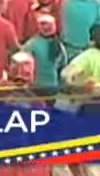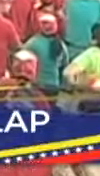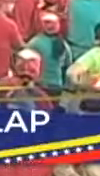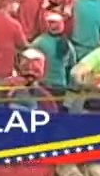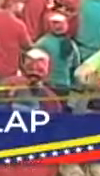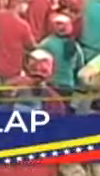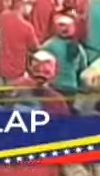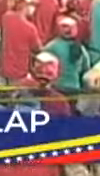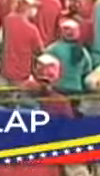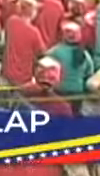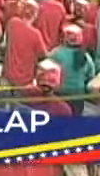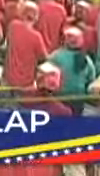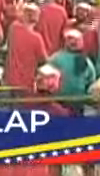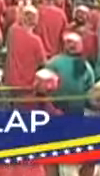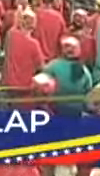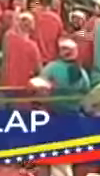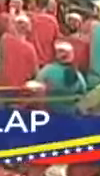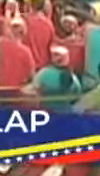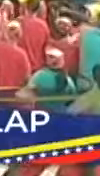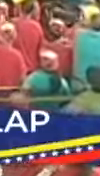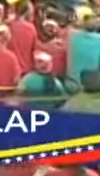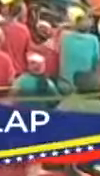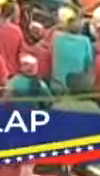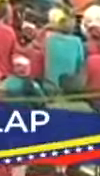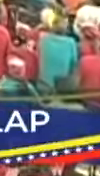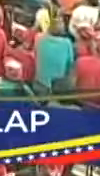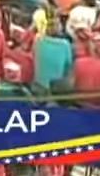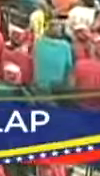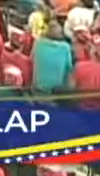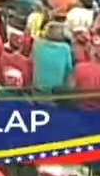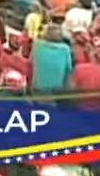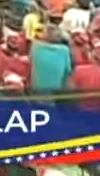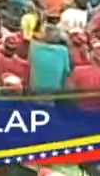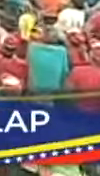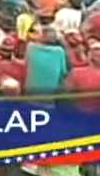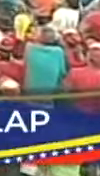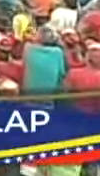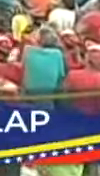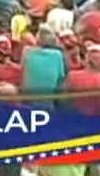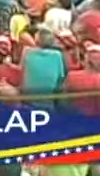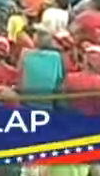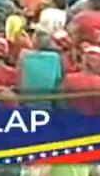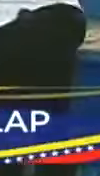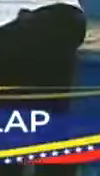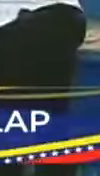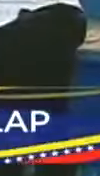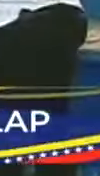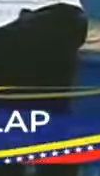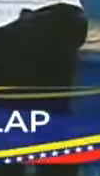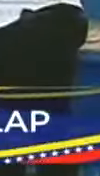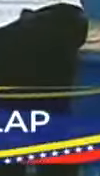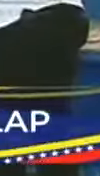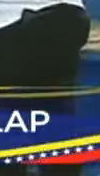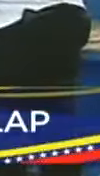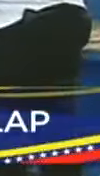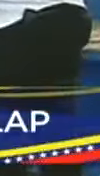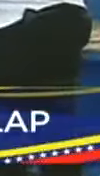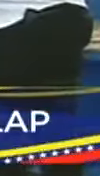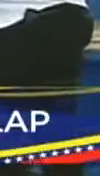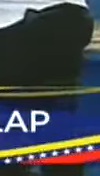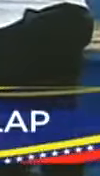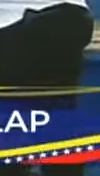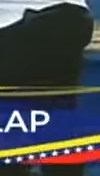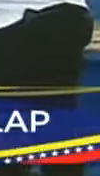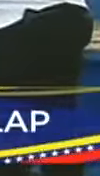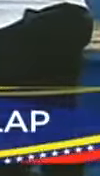República, Nicolás Maduro Moros. Más temprano, el jefe de Estado, Nicolás Maduro Moros, hacía mención en su red social X: estamos